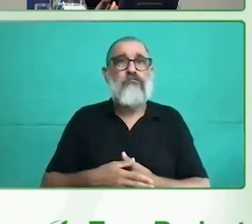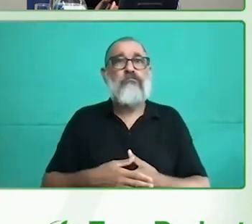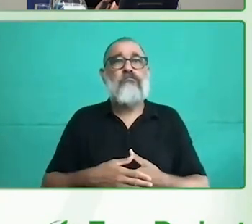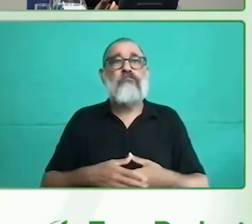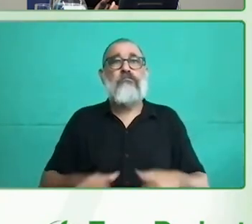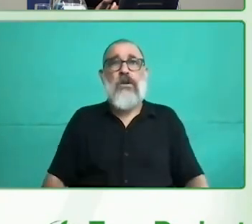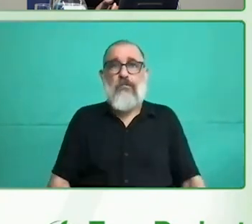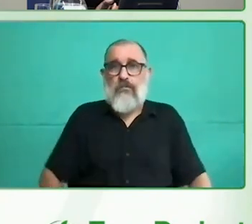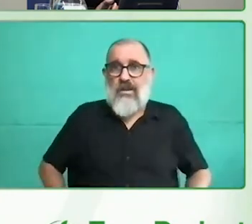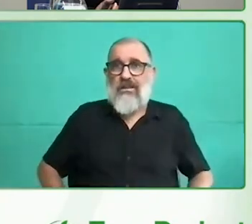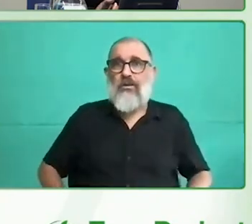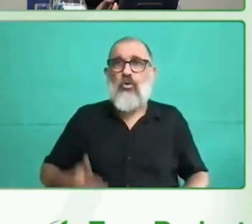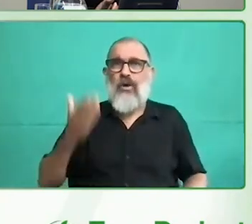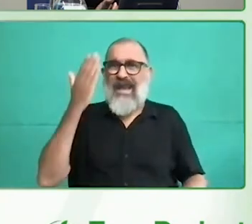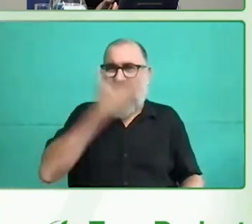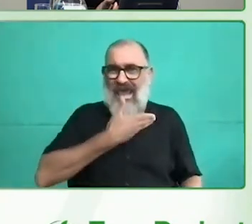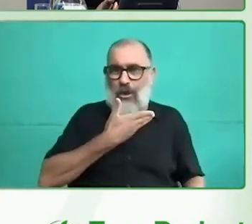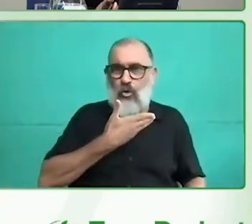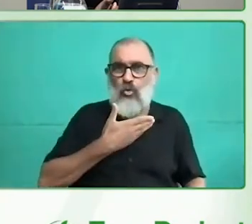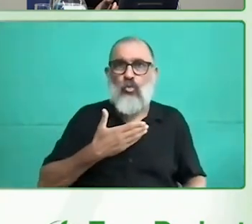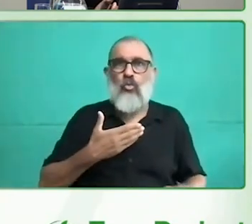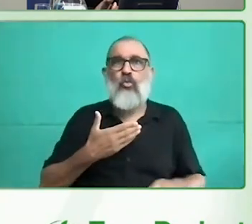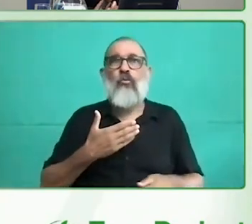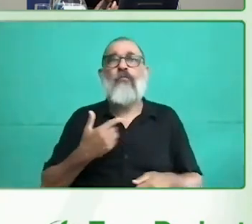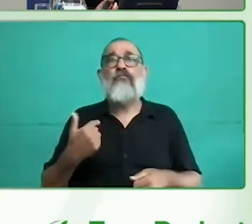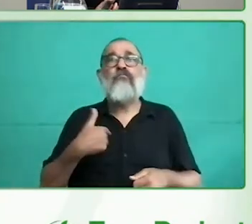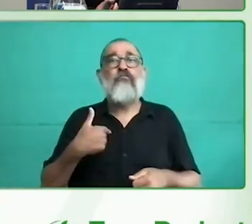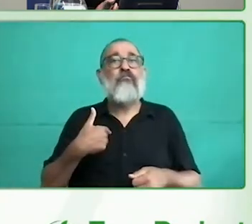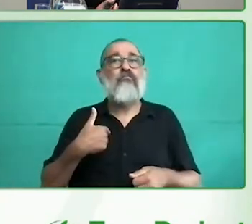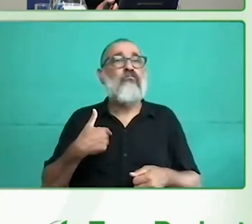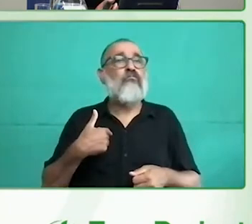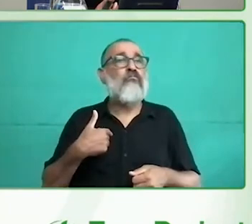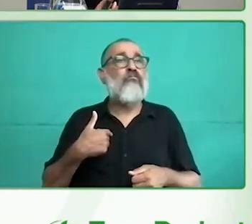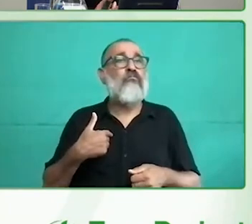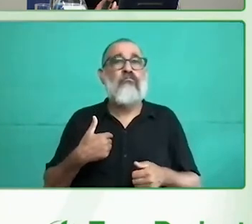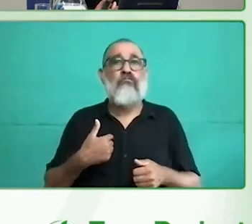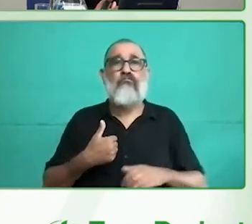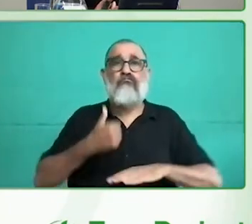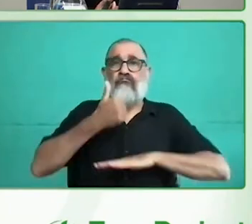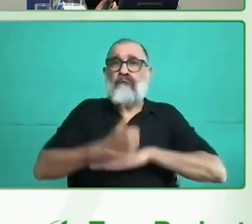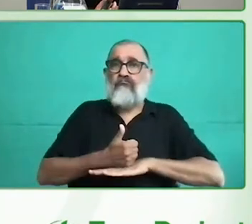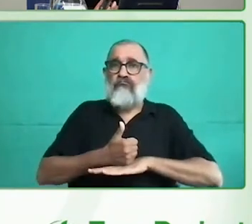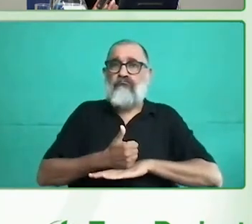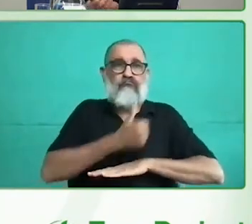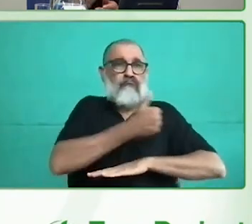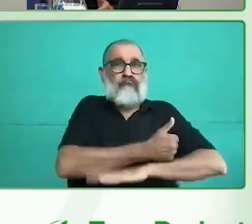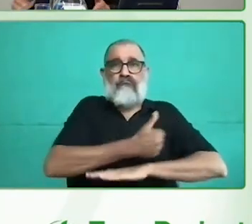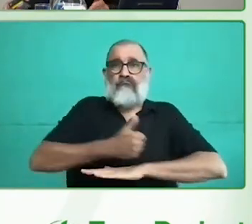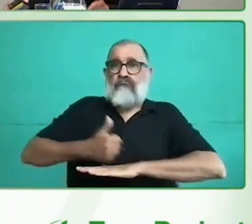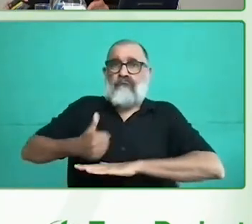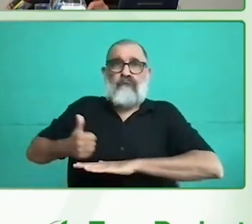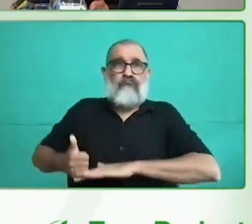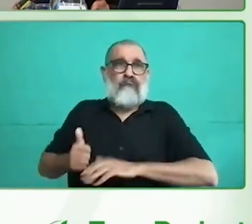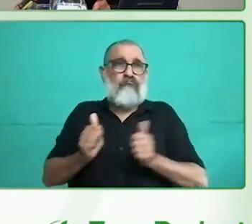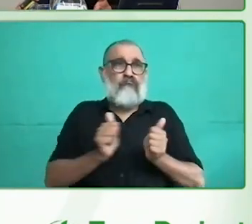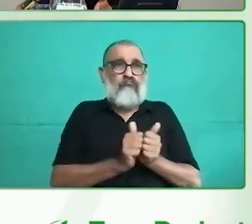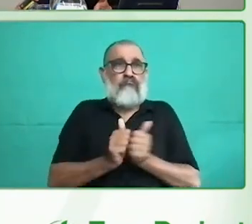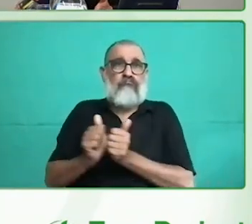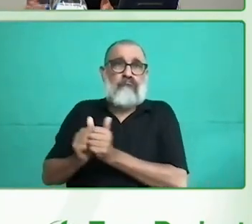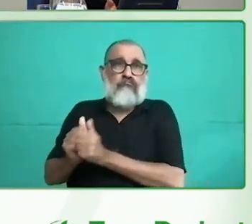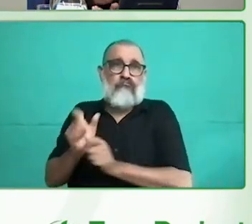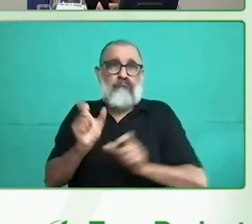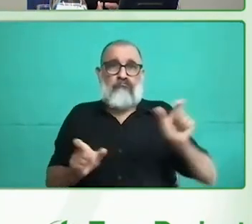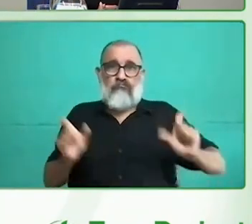panelistas de esta sesión y más los compañeros virtuales que también están. Bueno, muchas gracias. Yo muy contenta